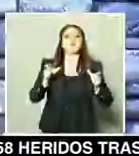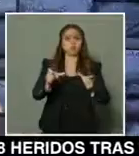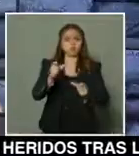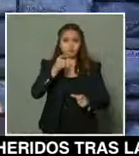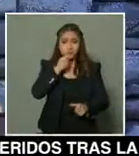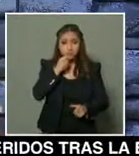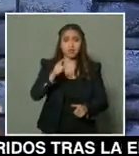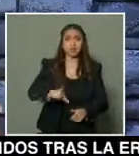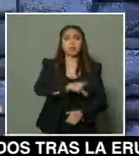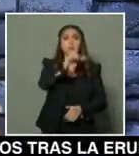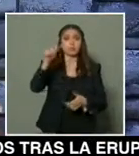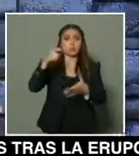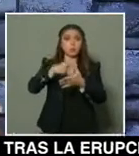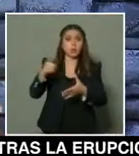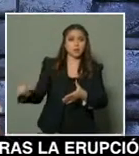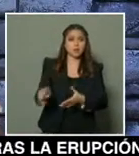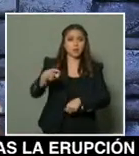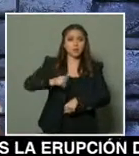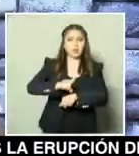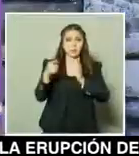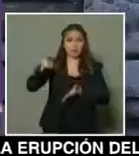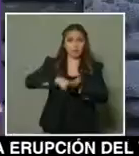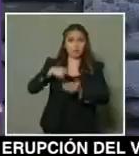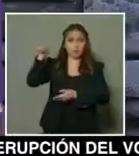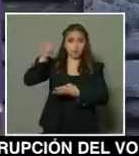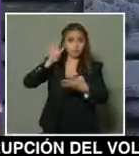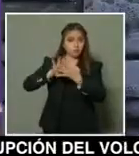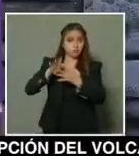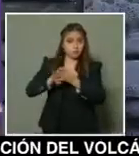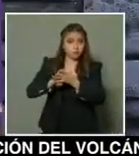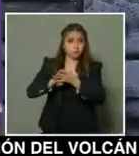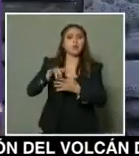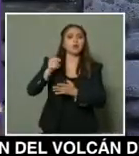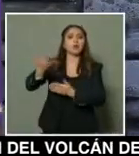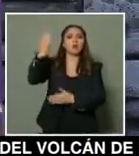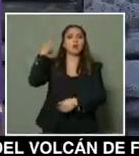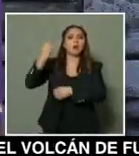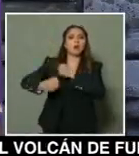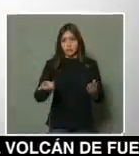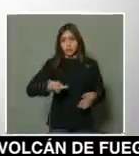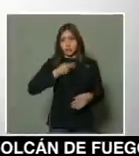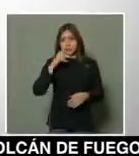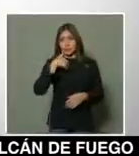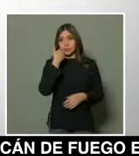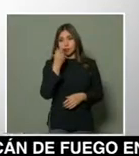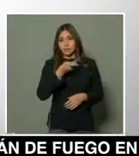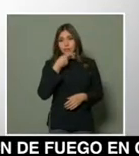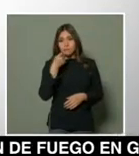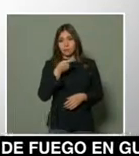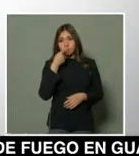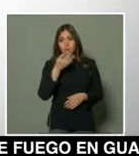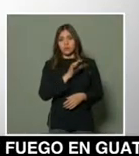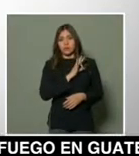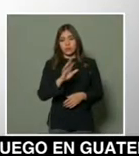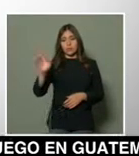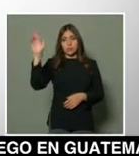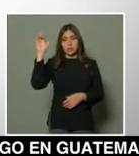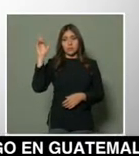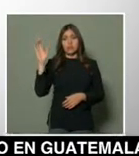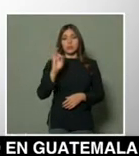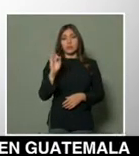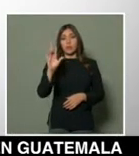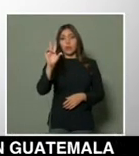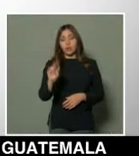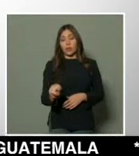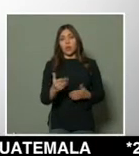de seguridad para evitar venta de sustancias nocivas, robo de celulares y homicidios, crear dinámicas para el desempeño de los niños, adultos y